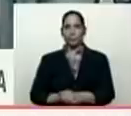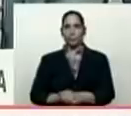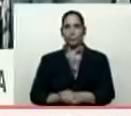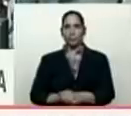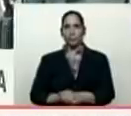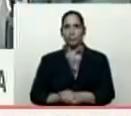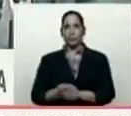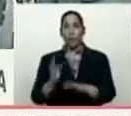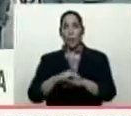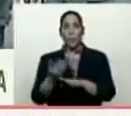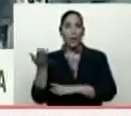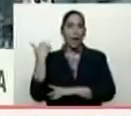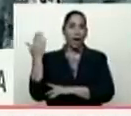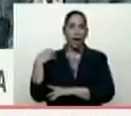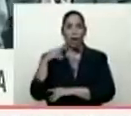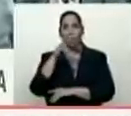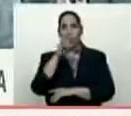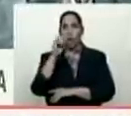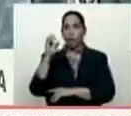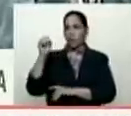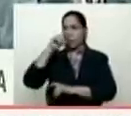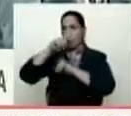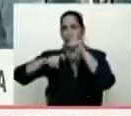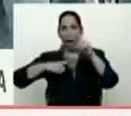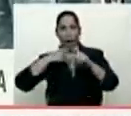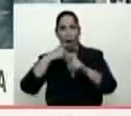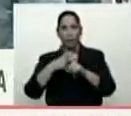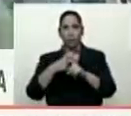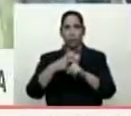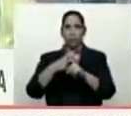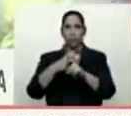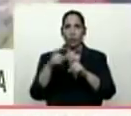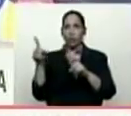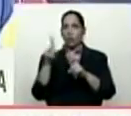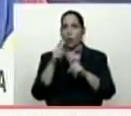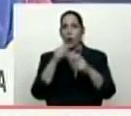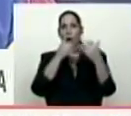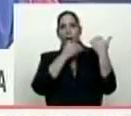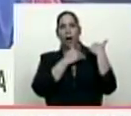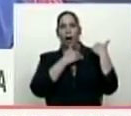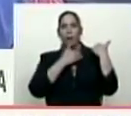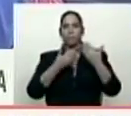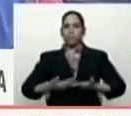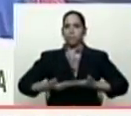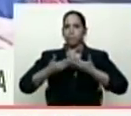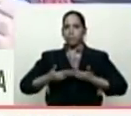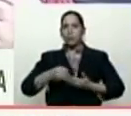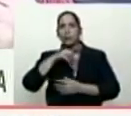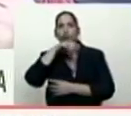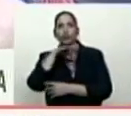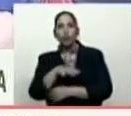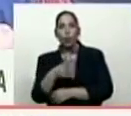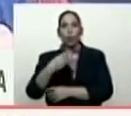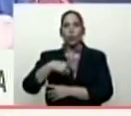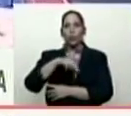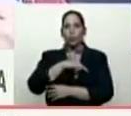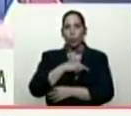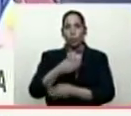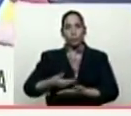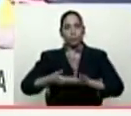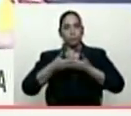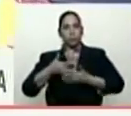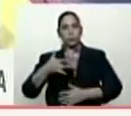Porque los de hace 200 años no estaban cargados de la historia con la que nosotros estamos cargados.